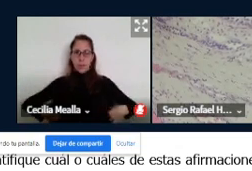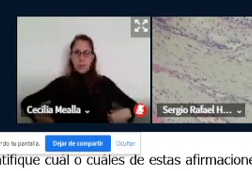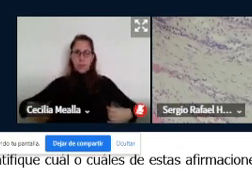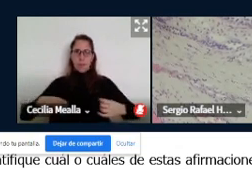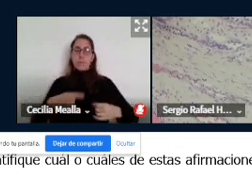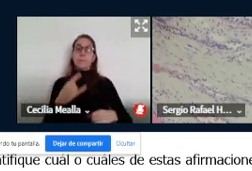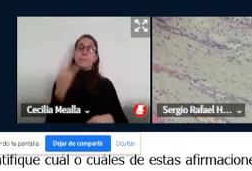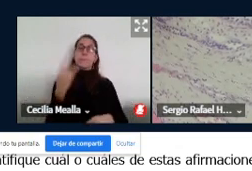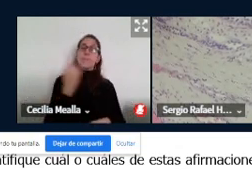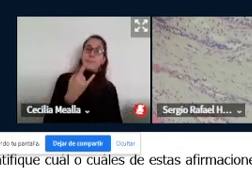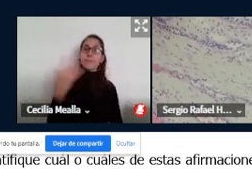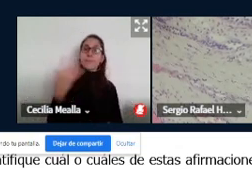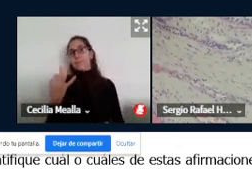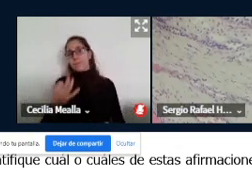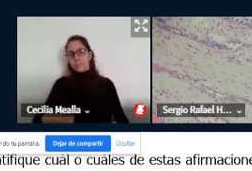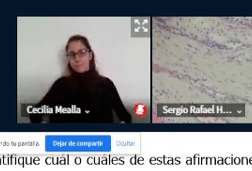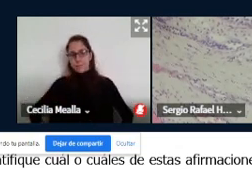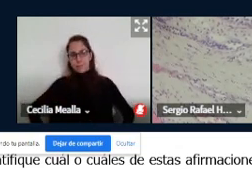¿Verdadero o falso?